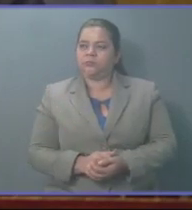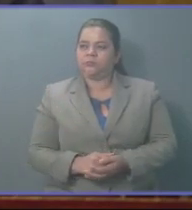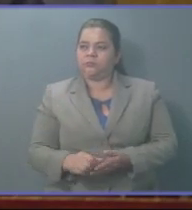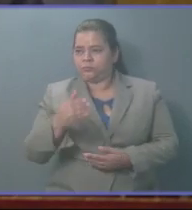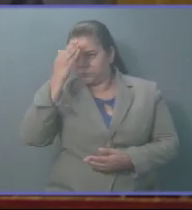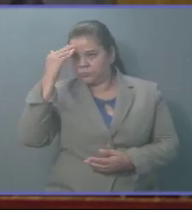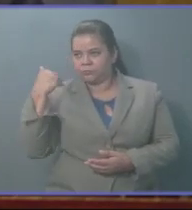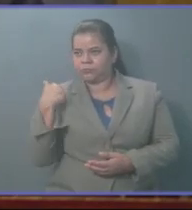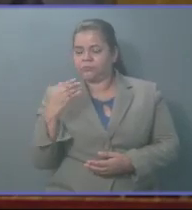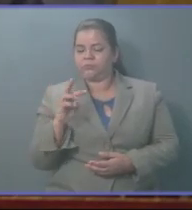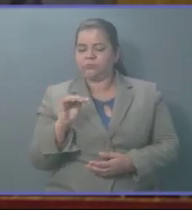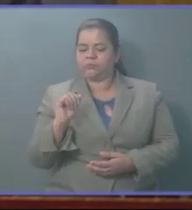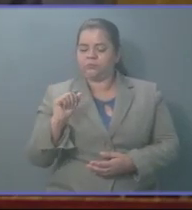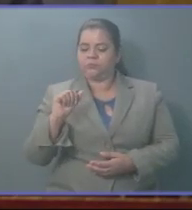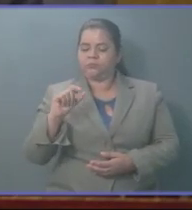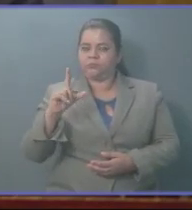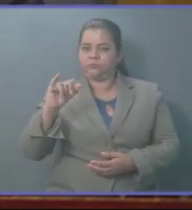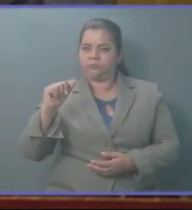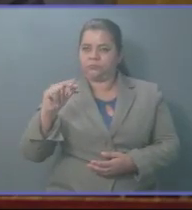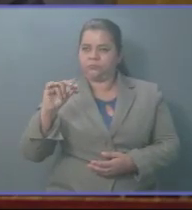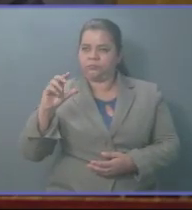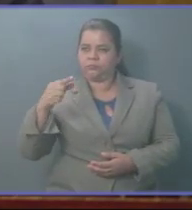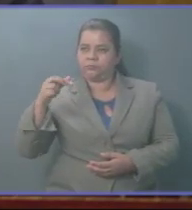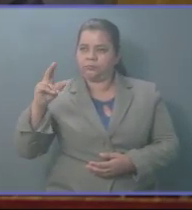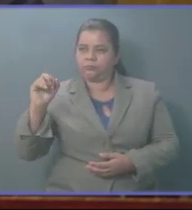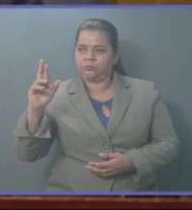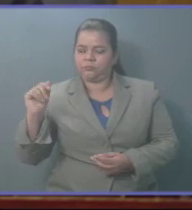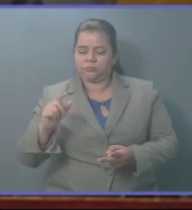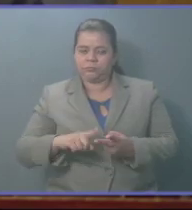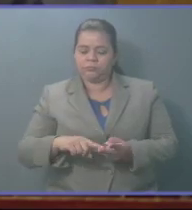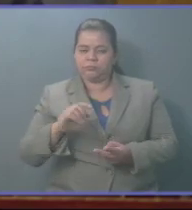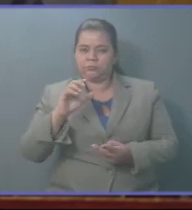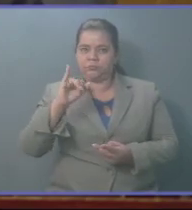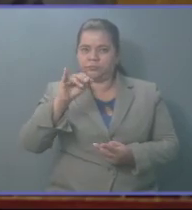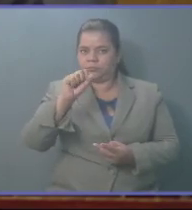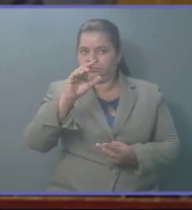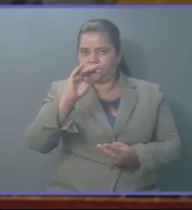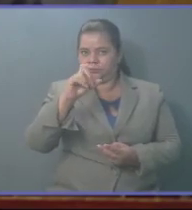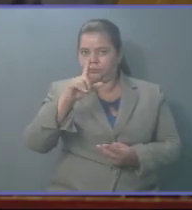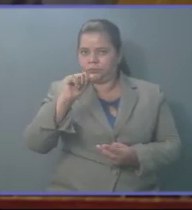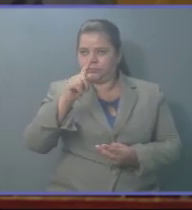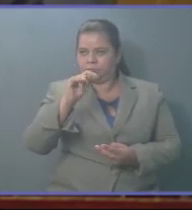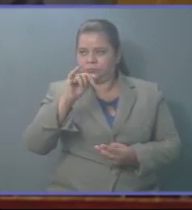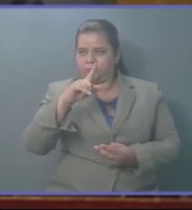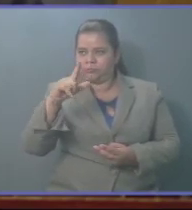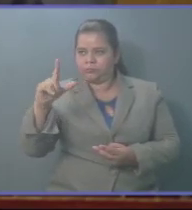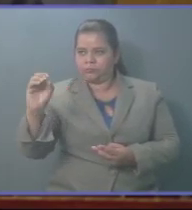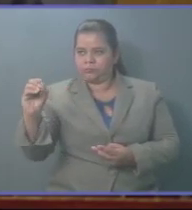señora Alicia Guevara, señora Isabel Astul Chavarría Castillo,